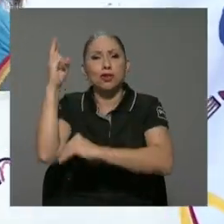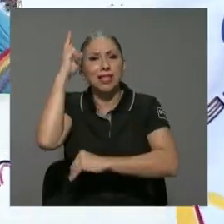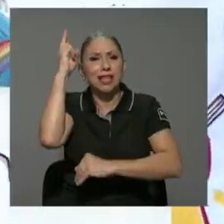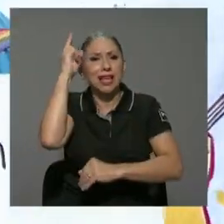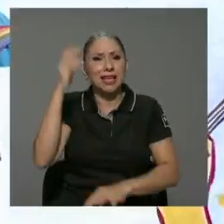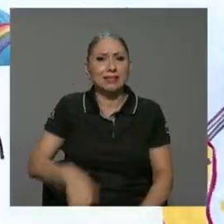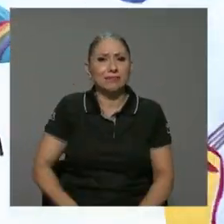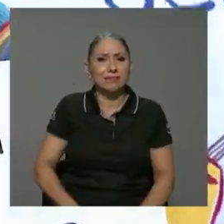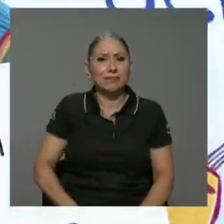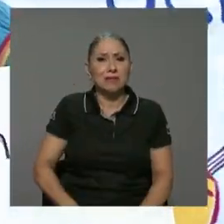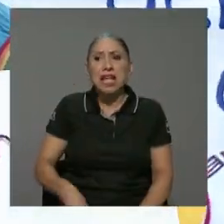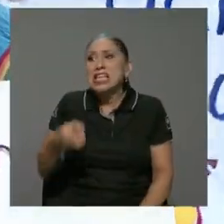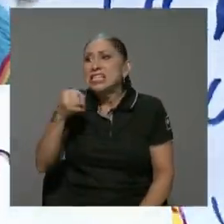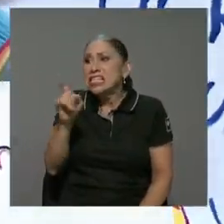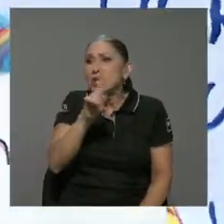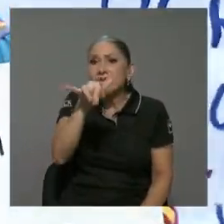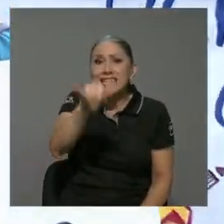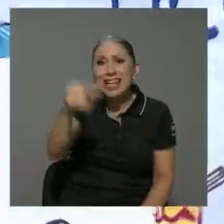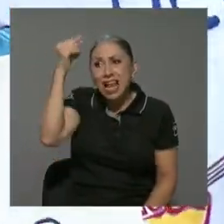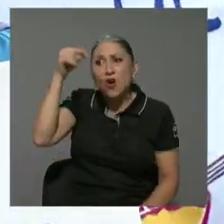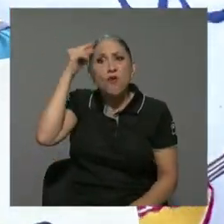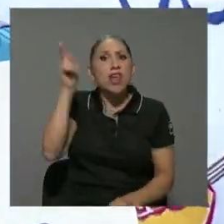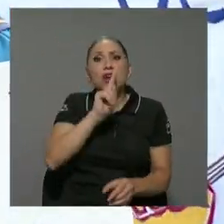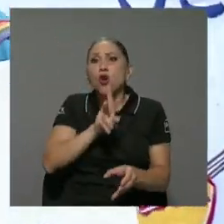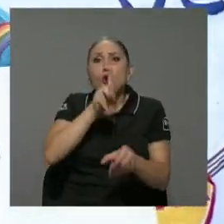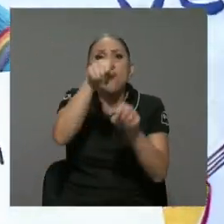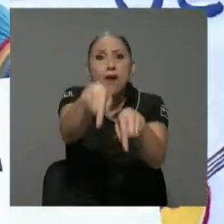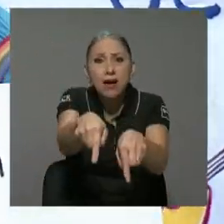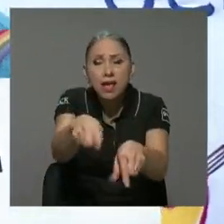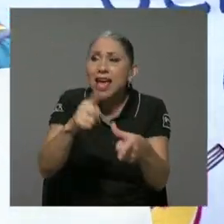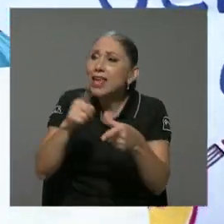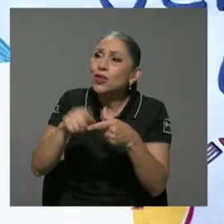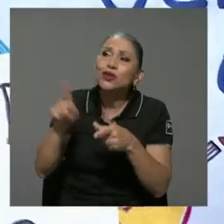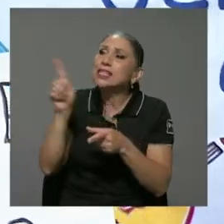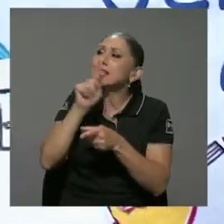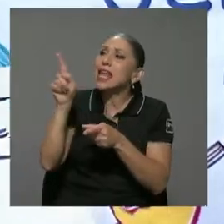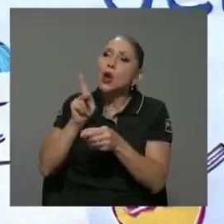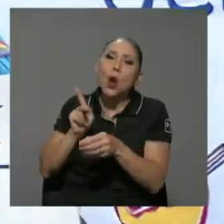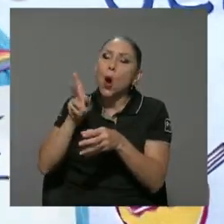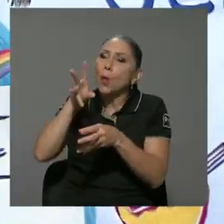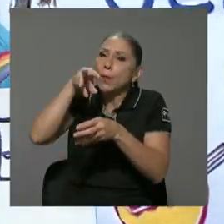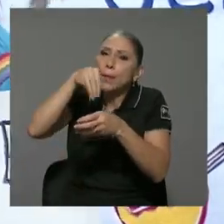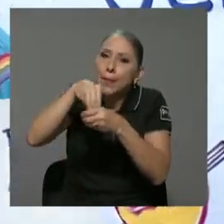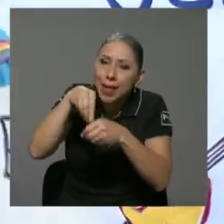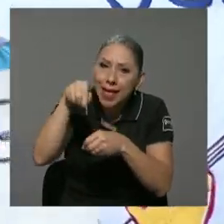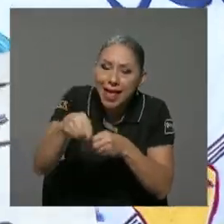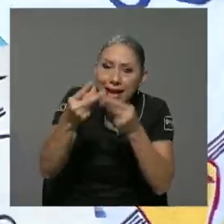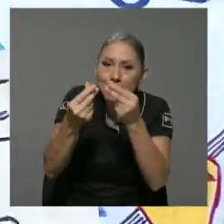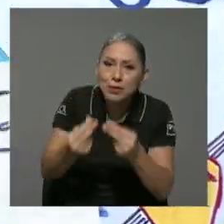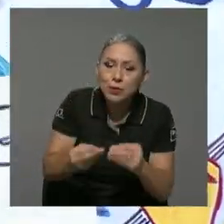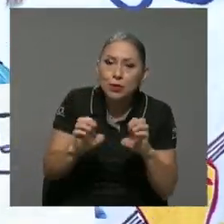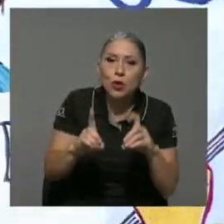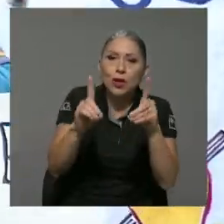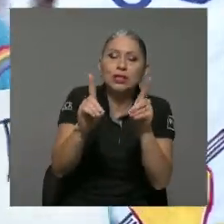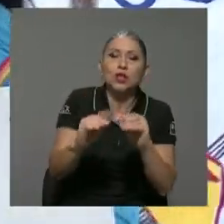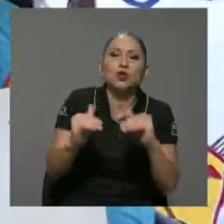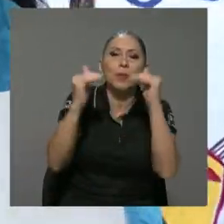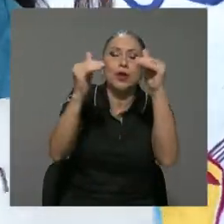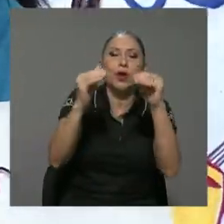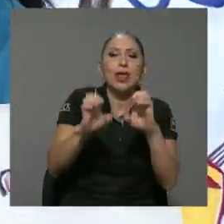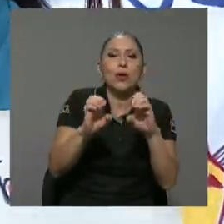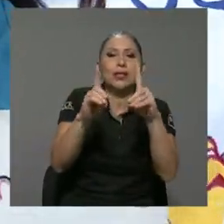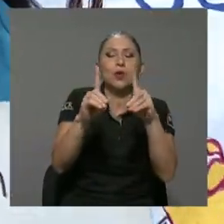gobierno no se asoma, entonces que deje de estar metiendo las manos sucias dentro del presupuesto para la educación superior y la educación pública